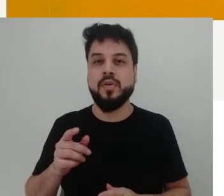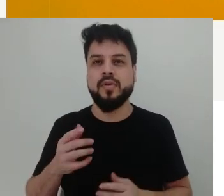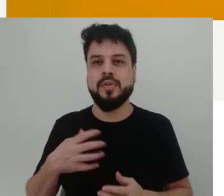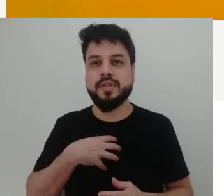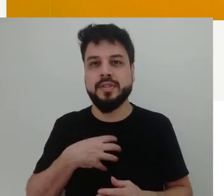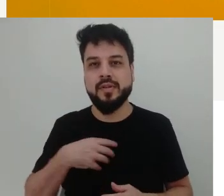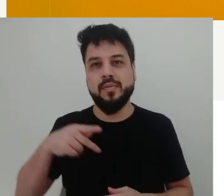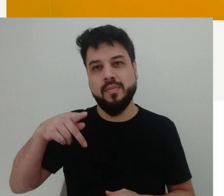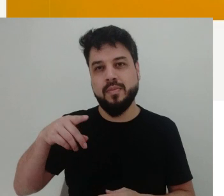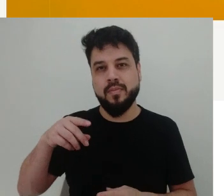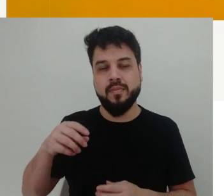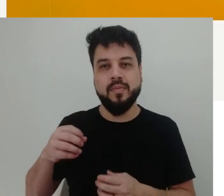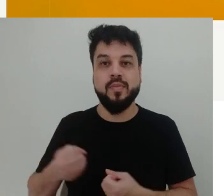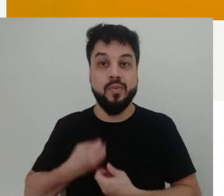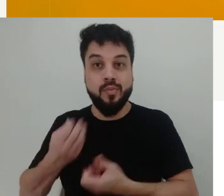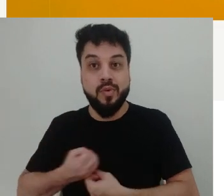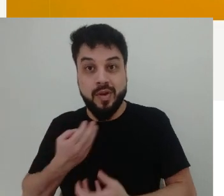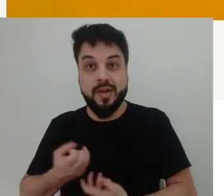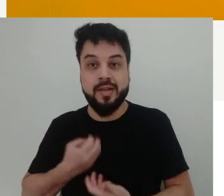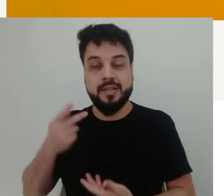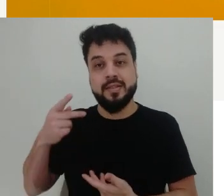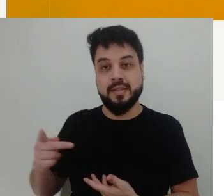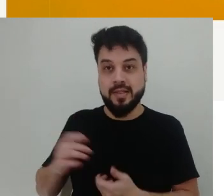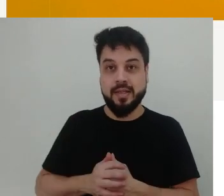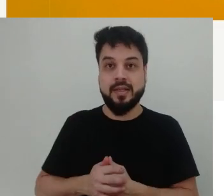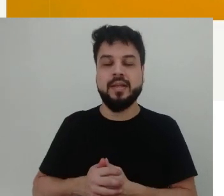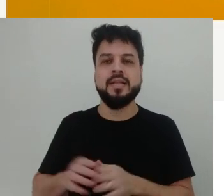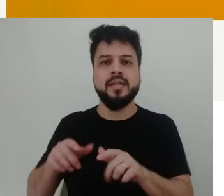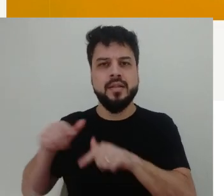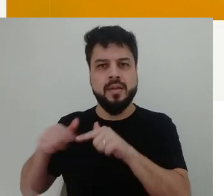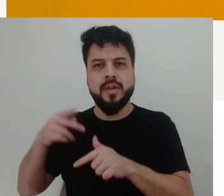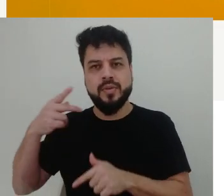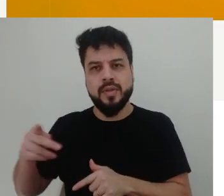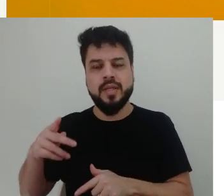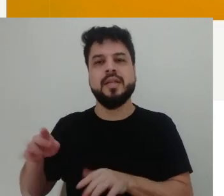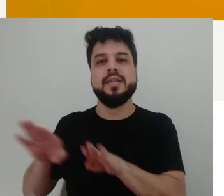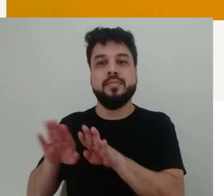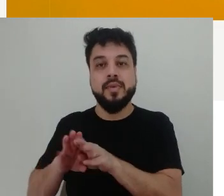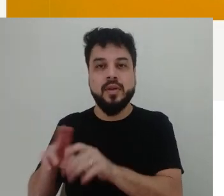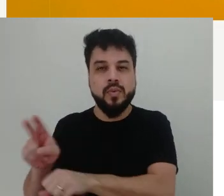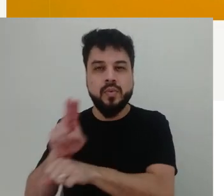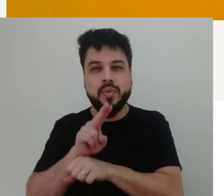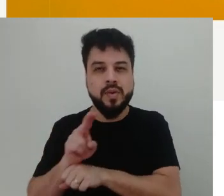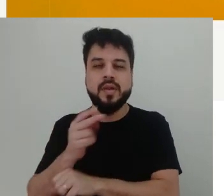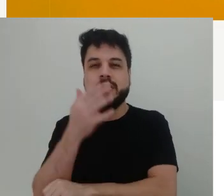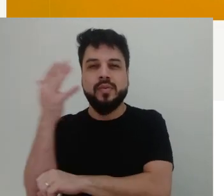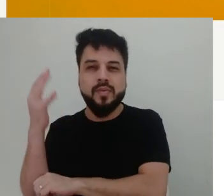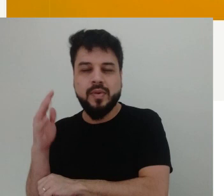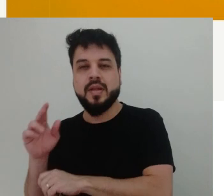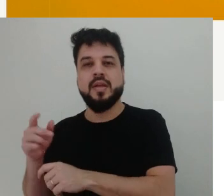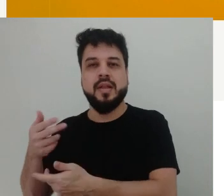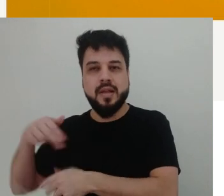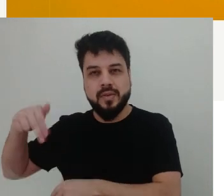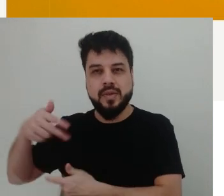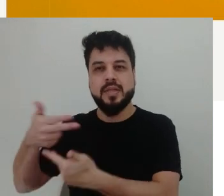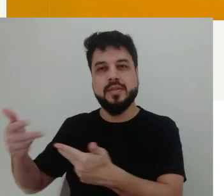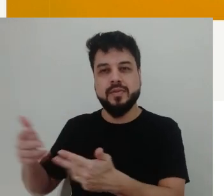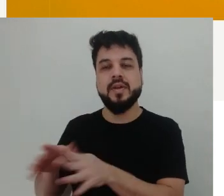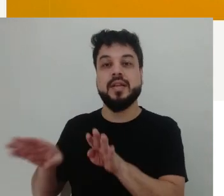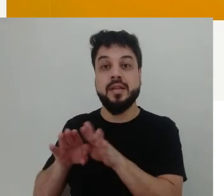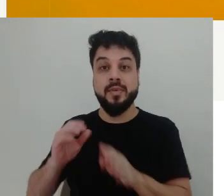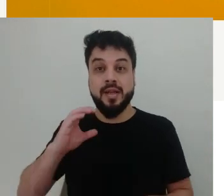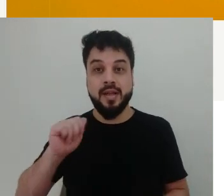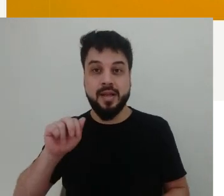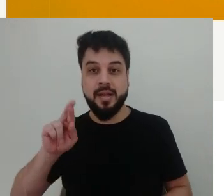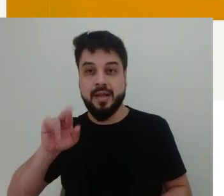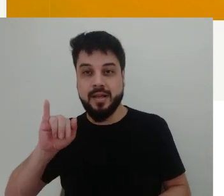que entrar a las industrias culturales y comercializarse, ¿verdad? Entonces esta es una experiencia muy rica que nos permite un